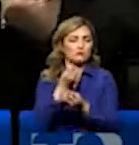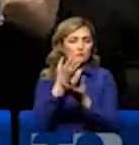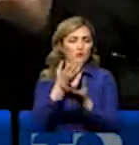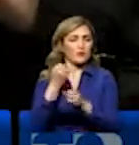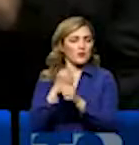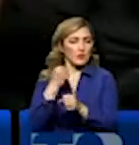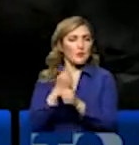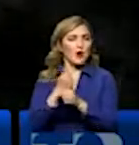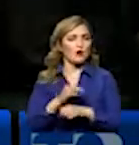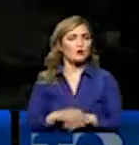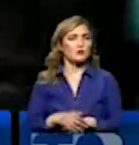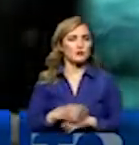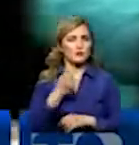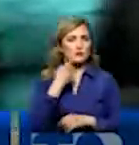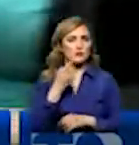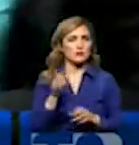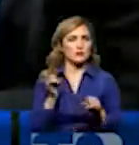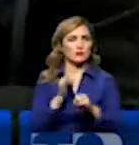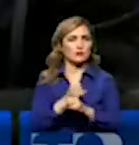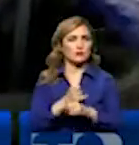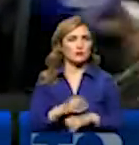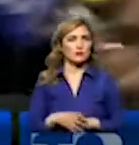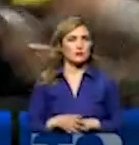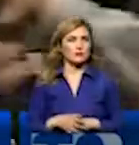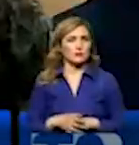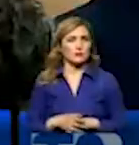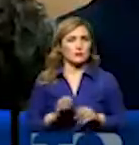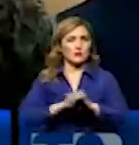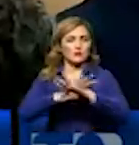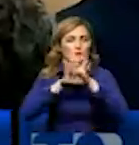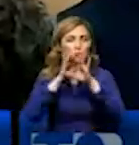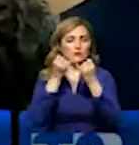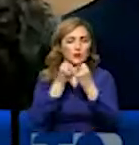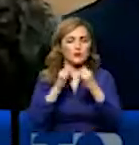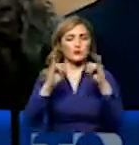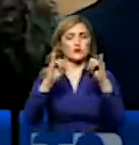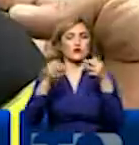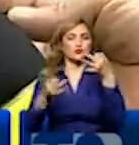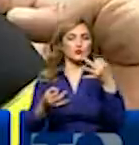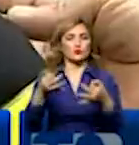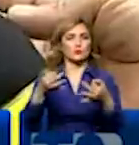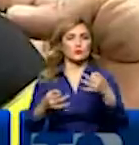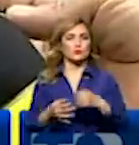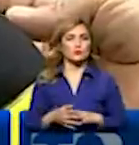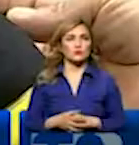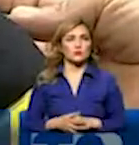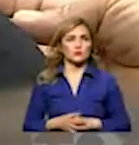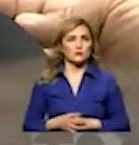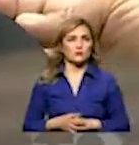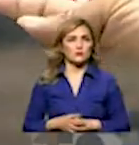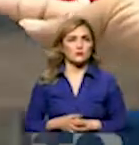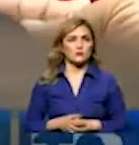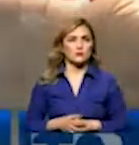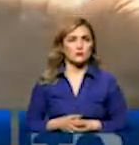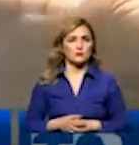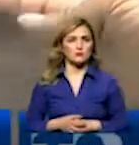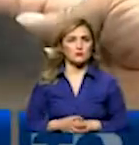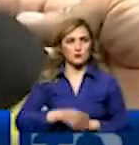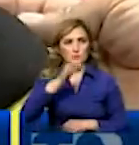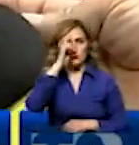cuentas, señaló que la entidad ha dado muestras claras de independencia judicial. Hemos respetado